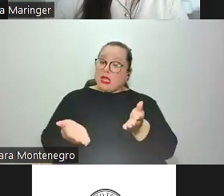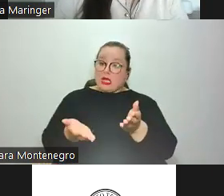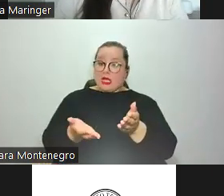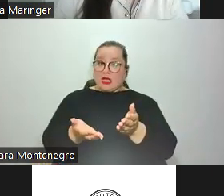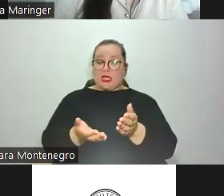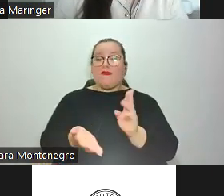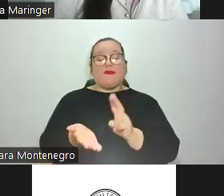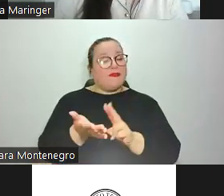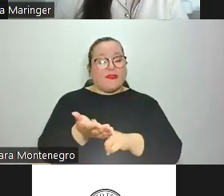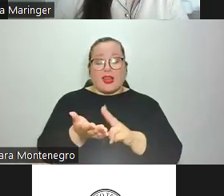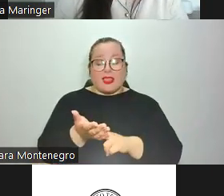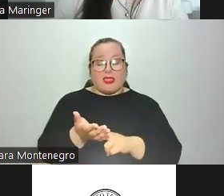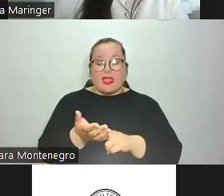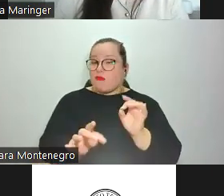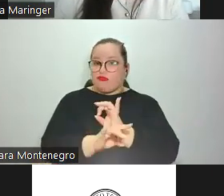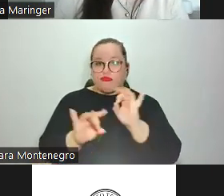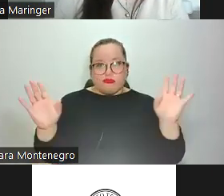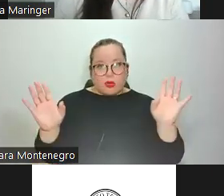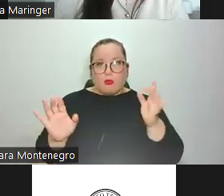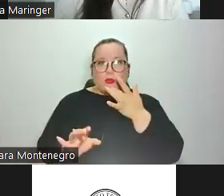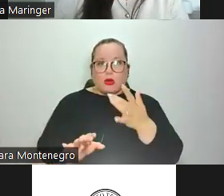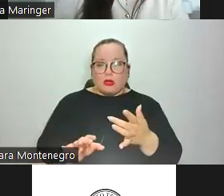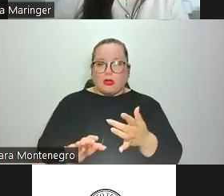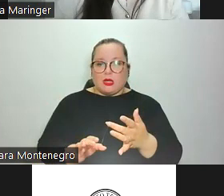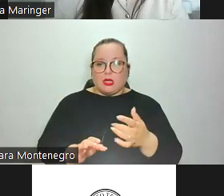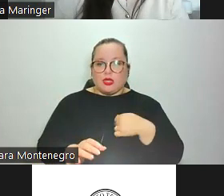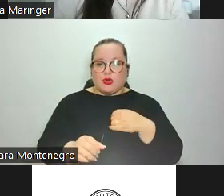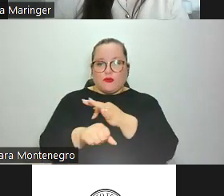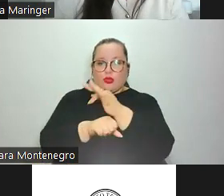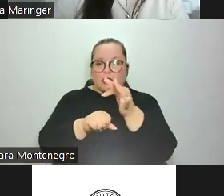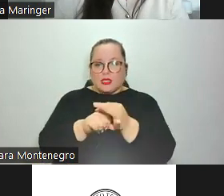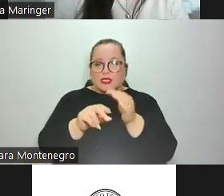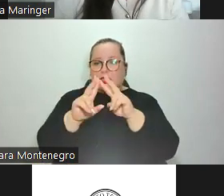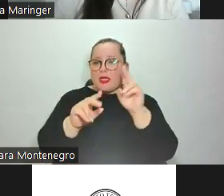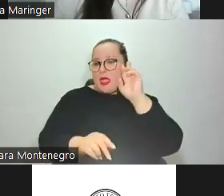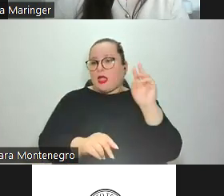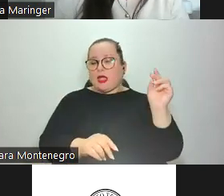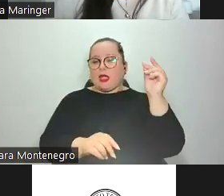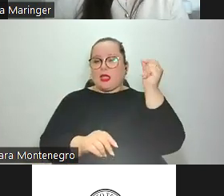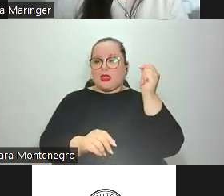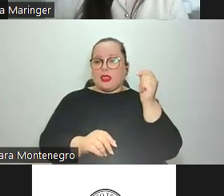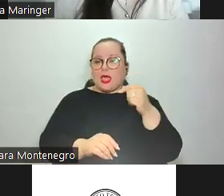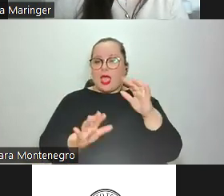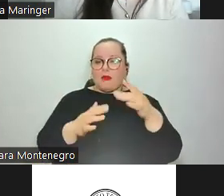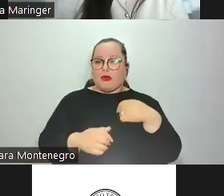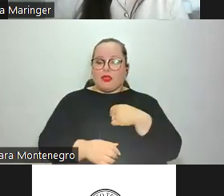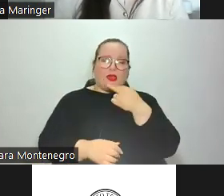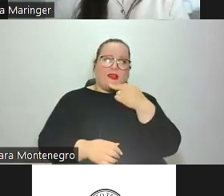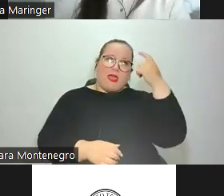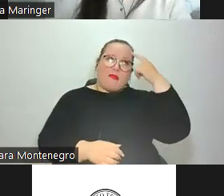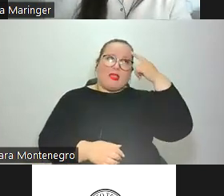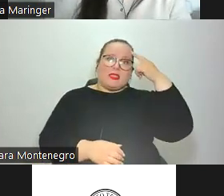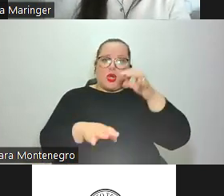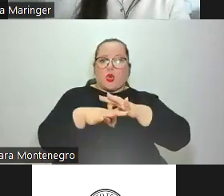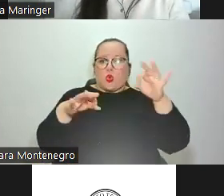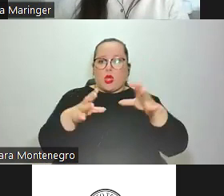de verdad, Paola, fue increíble porque yo creé la fundación a partir de una idea que ni siquiera pensé en la vida que iba a llegar a ser una